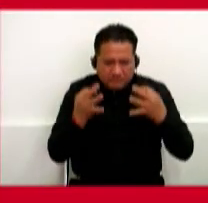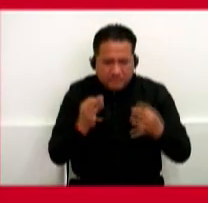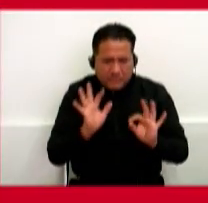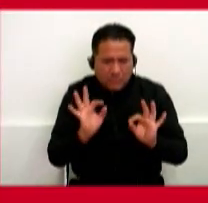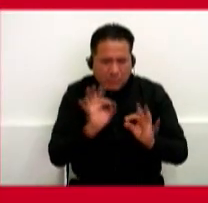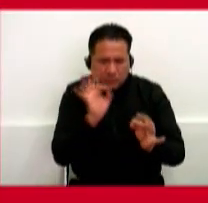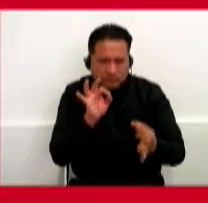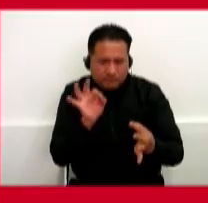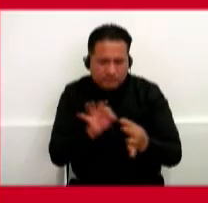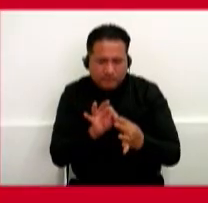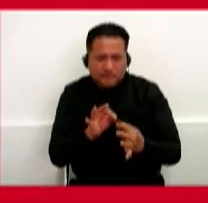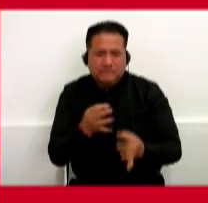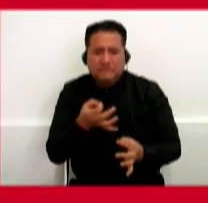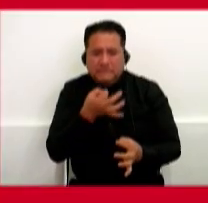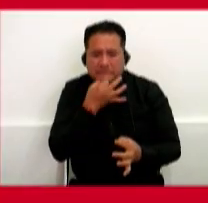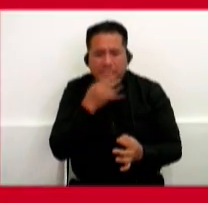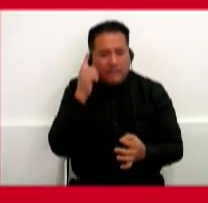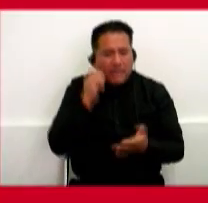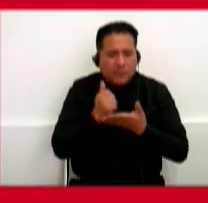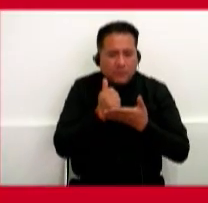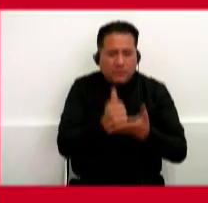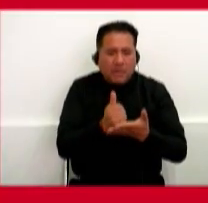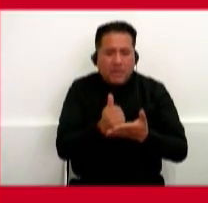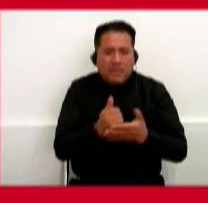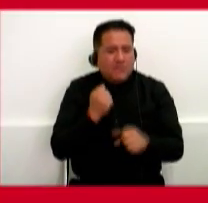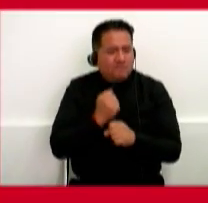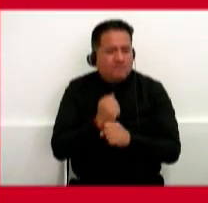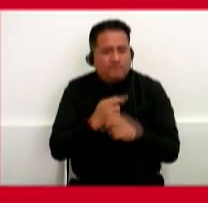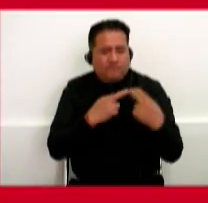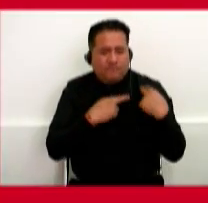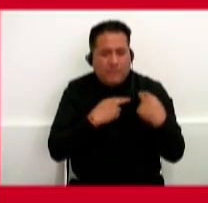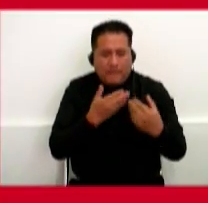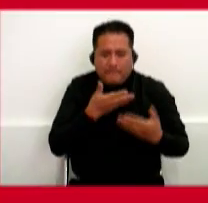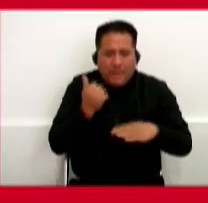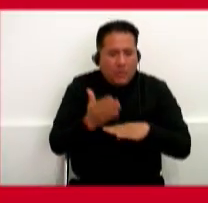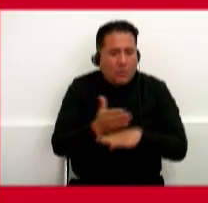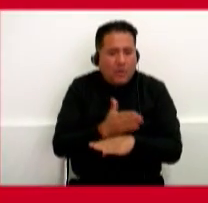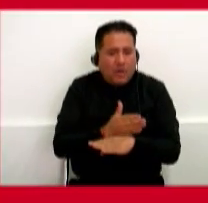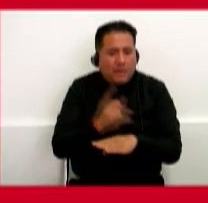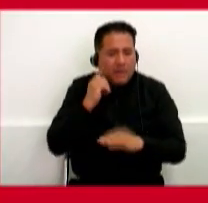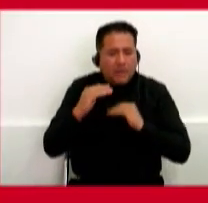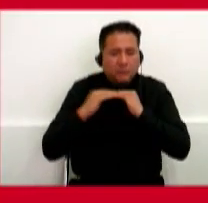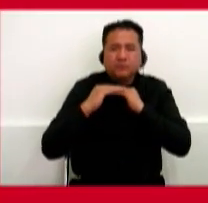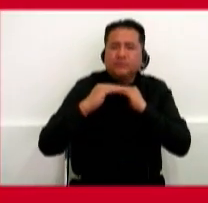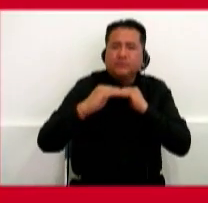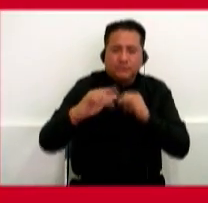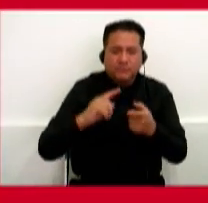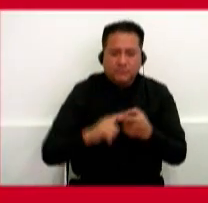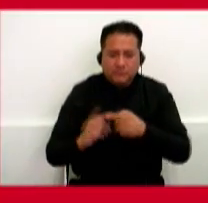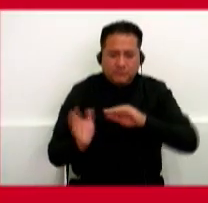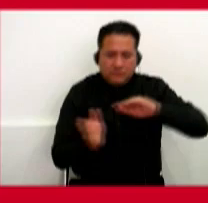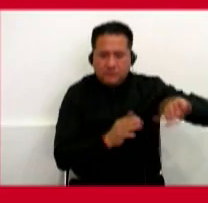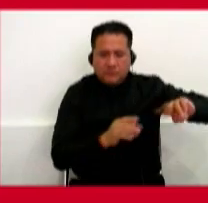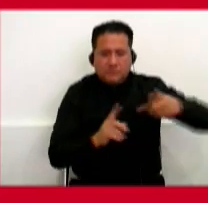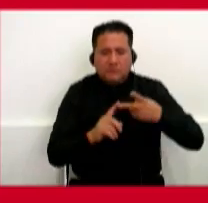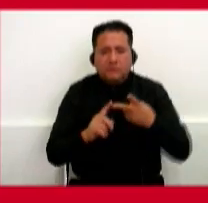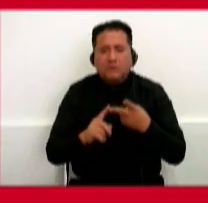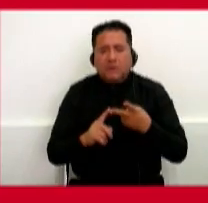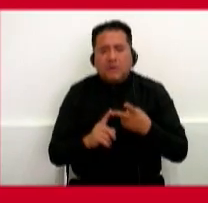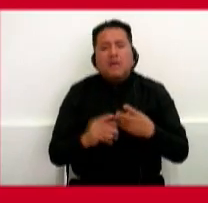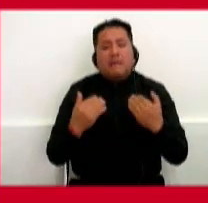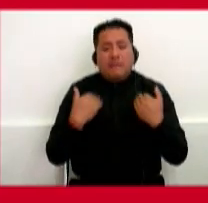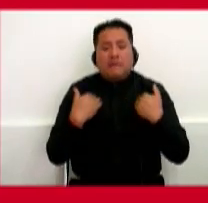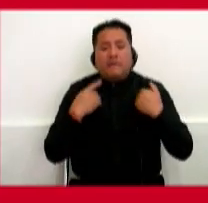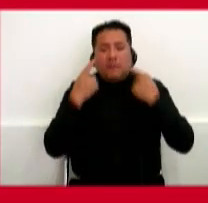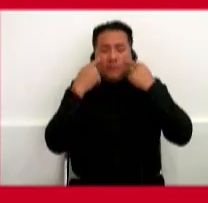tácticas, para poder ayudar a la operación a que mejore la productividad de la flota de acarreo. Segundo, el que tenemos una